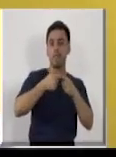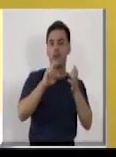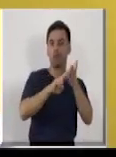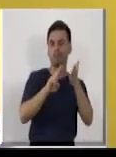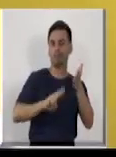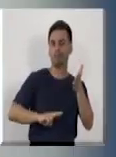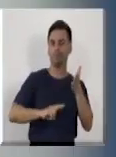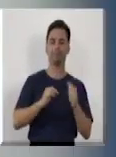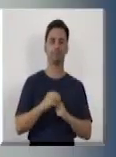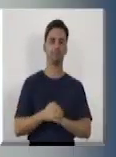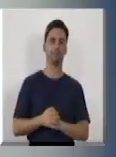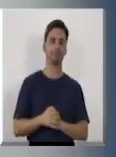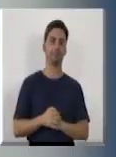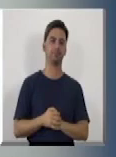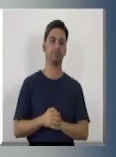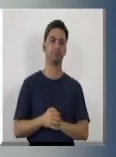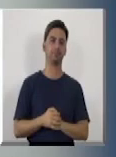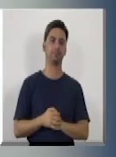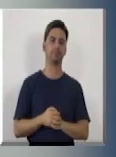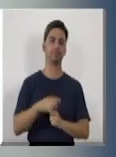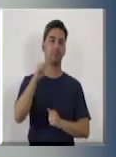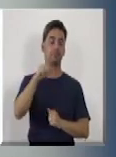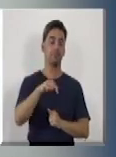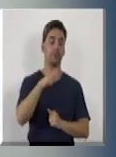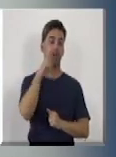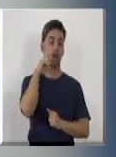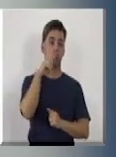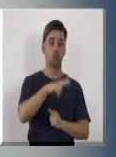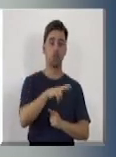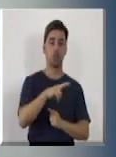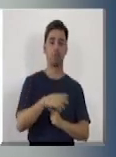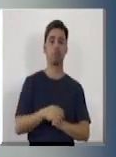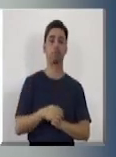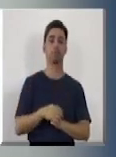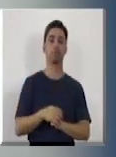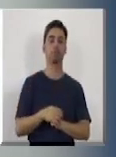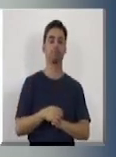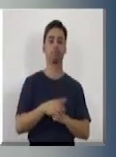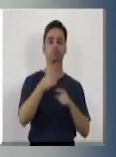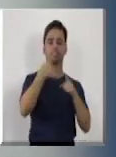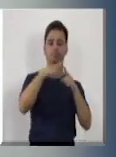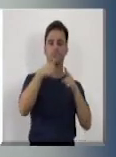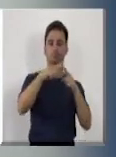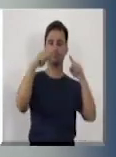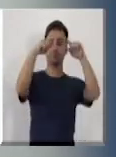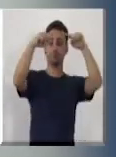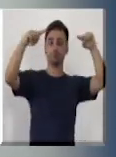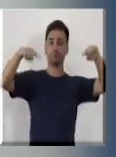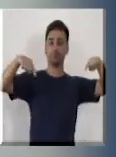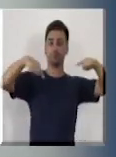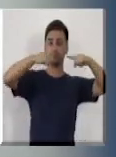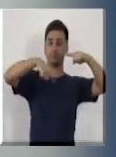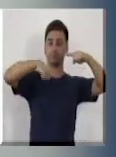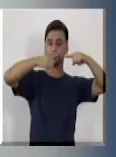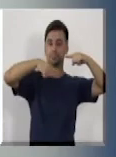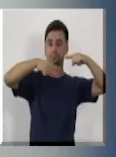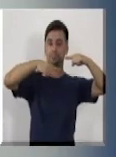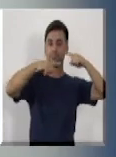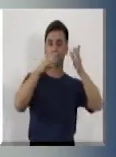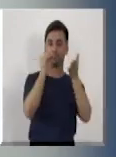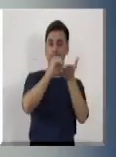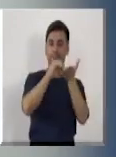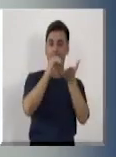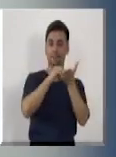especificidad. Aquí estamos presentando la fuente, el interruptor, un bombillo y el amperímetro a que